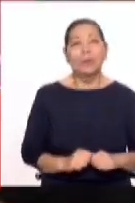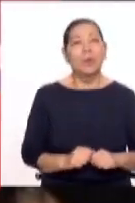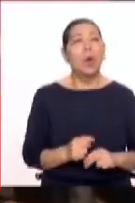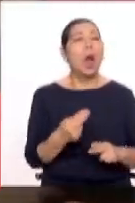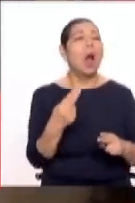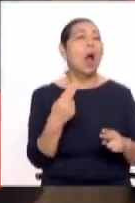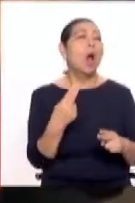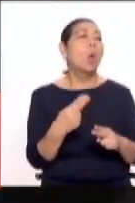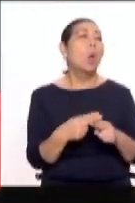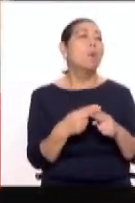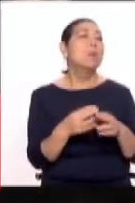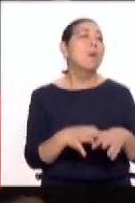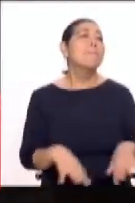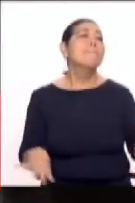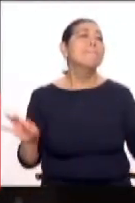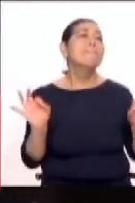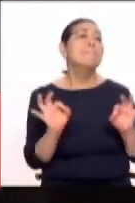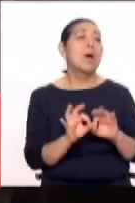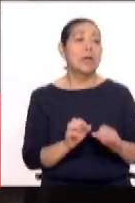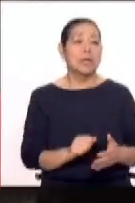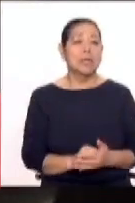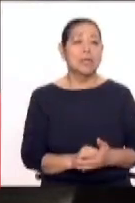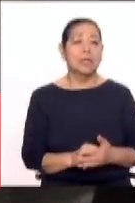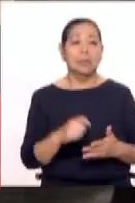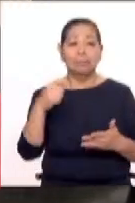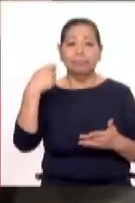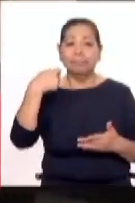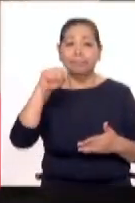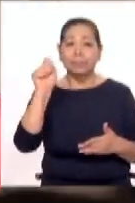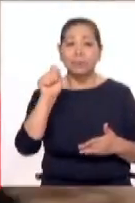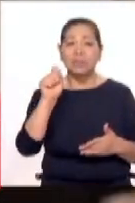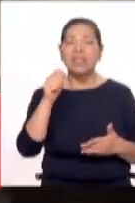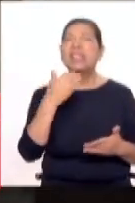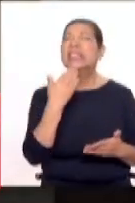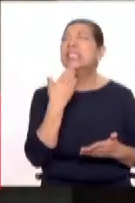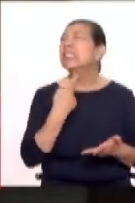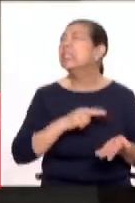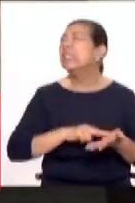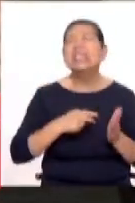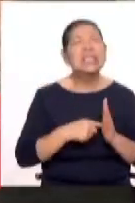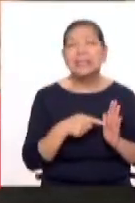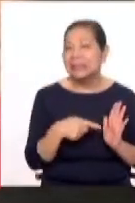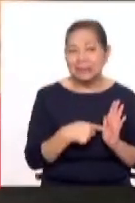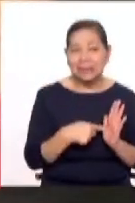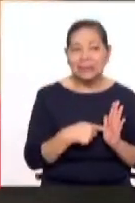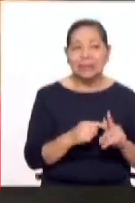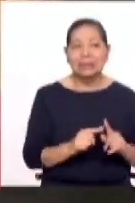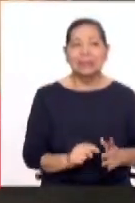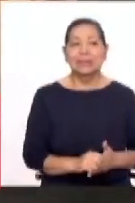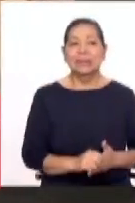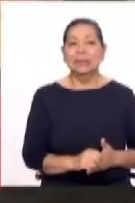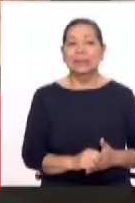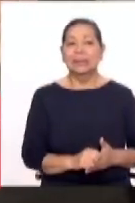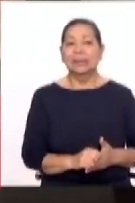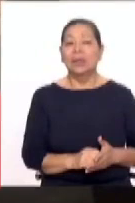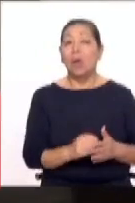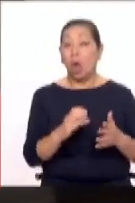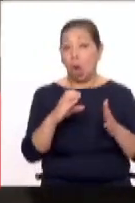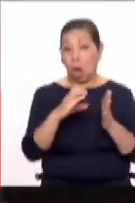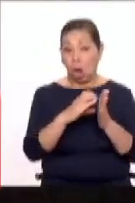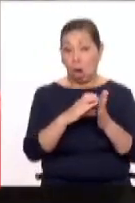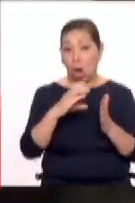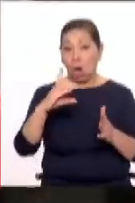un nombre muy importante que se llama Checa tu Email. ¿Qué es el email? El email es un código